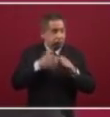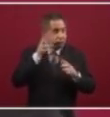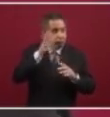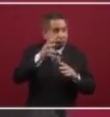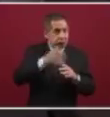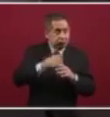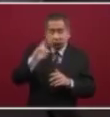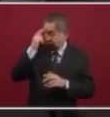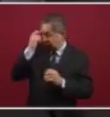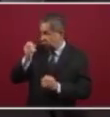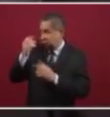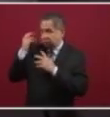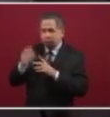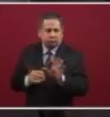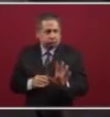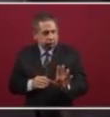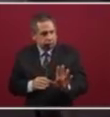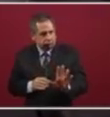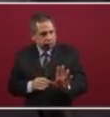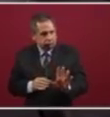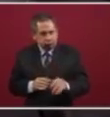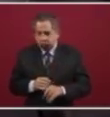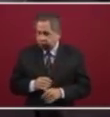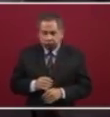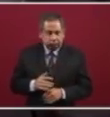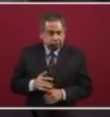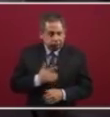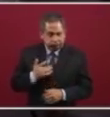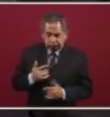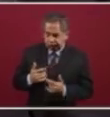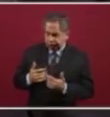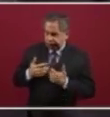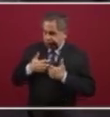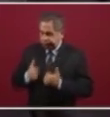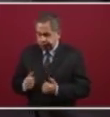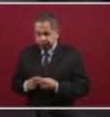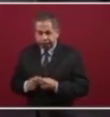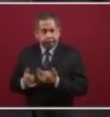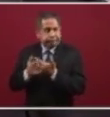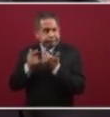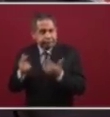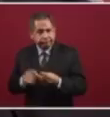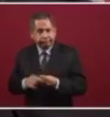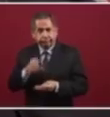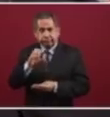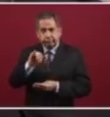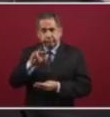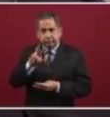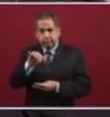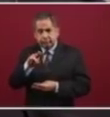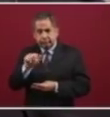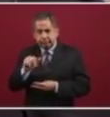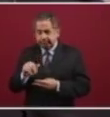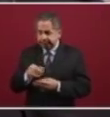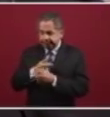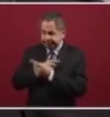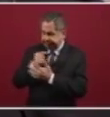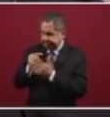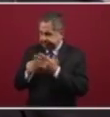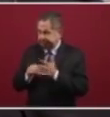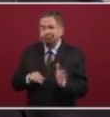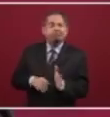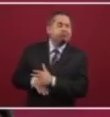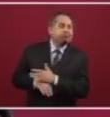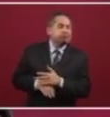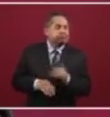Entonces, el humanismo, ¿sí?, y la historia y el civismo se relegaron. Y